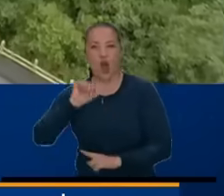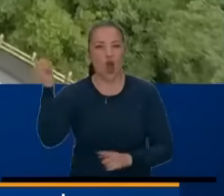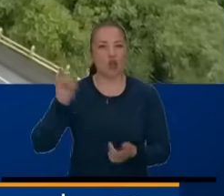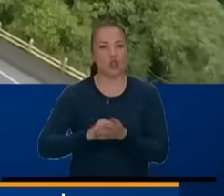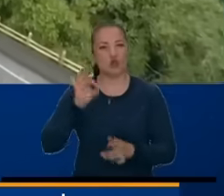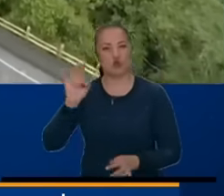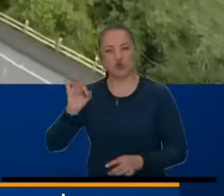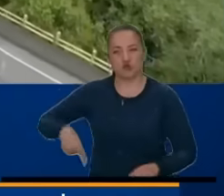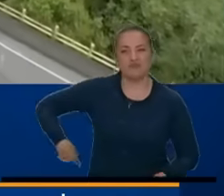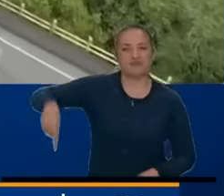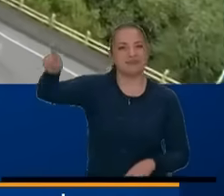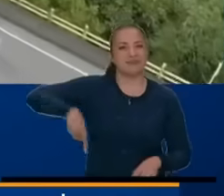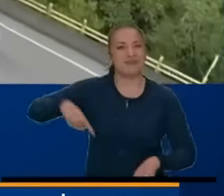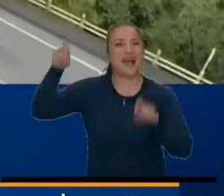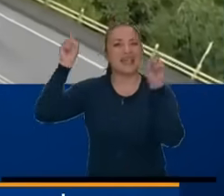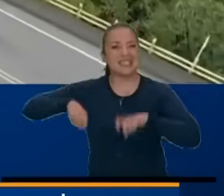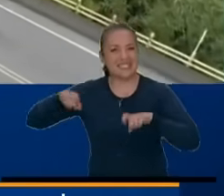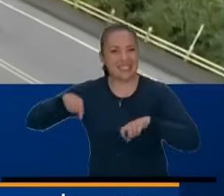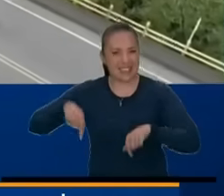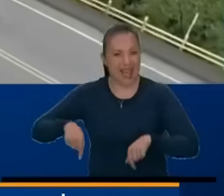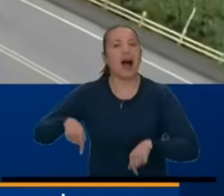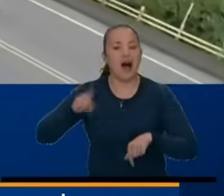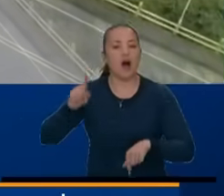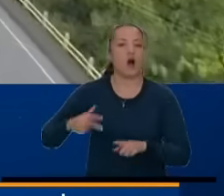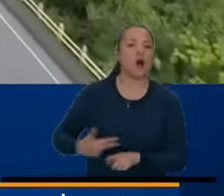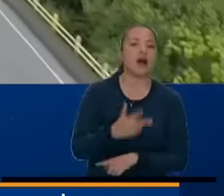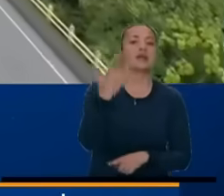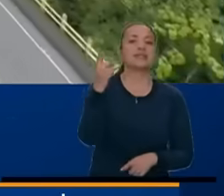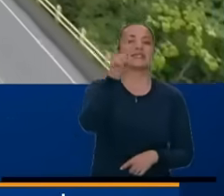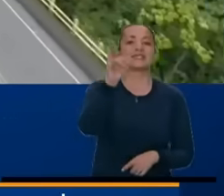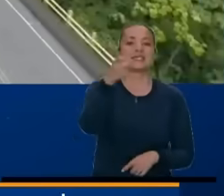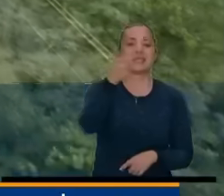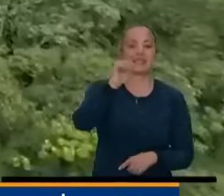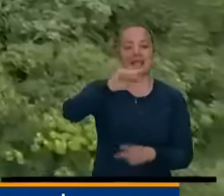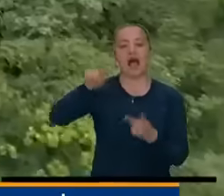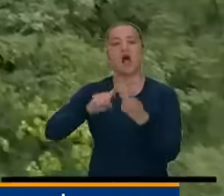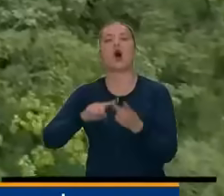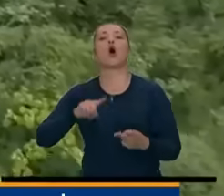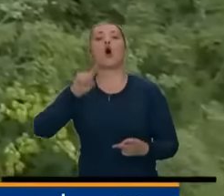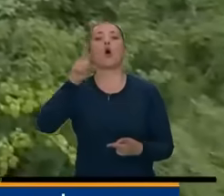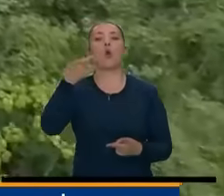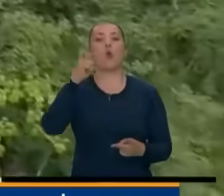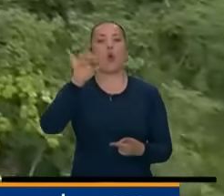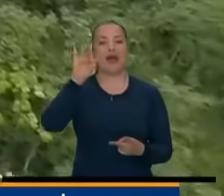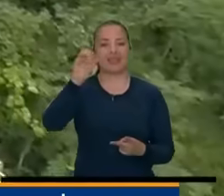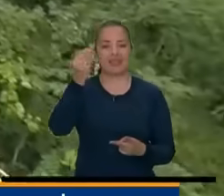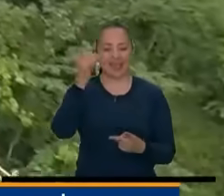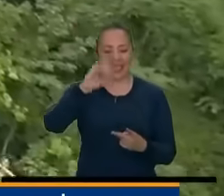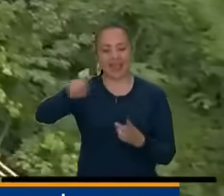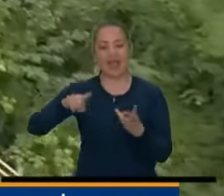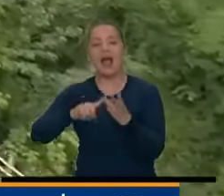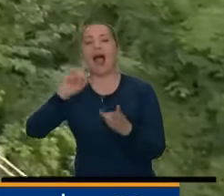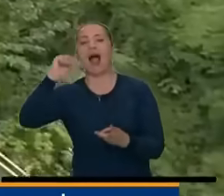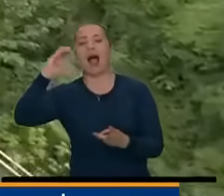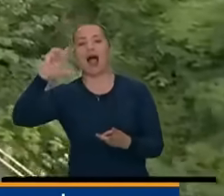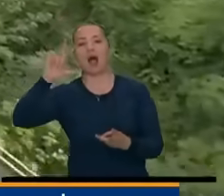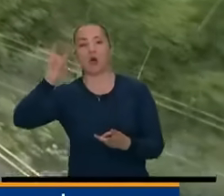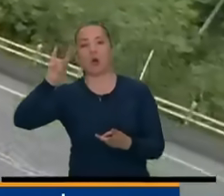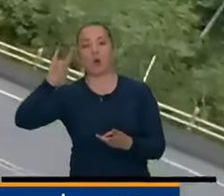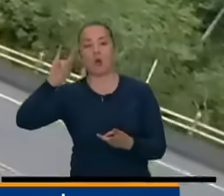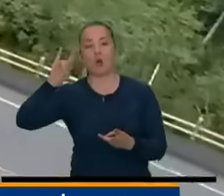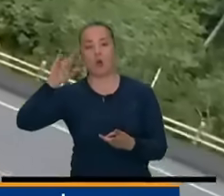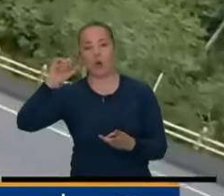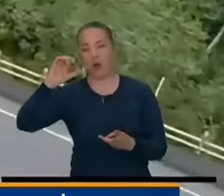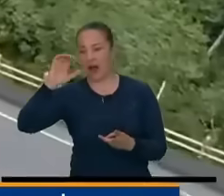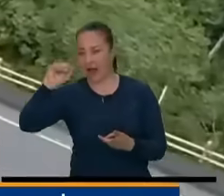por este punto del territorio colombiano, transversal del Cisga, Bogotá, Guateque, Agua Clara, Yopal, y otra vez la ruta Libertadores,